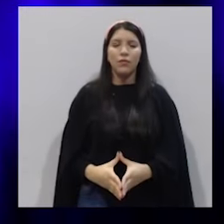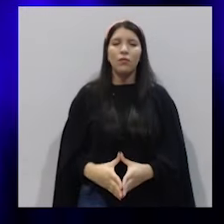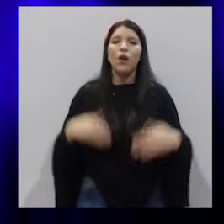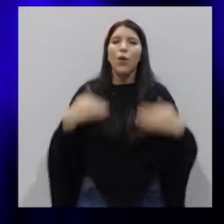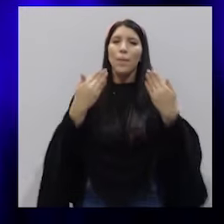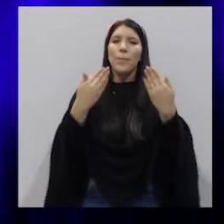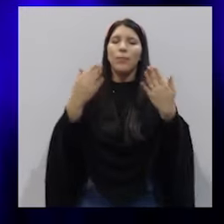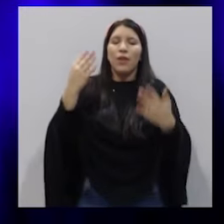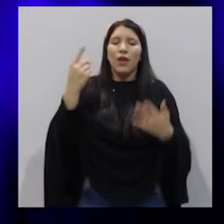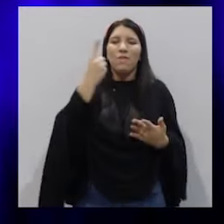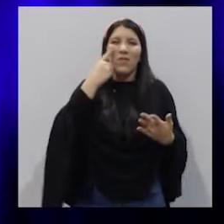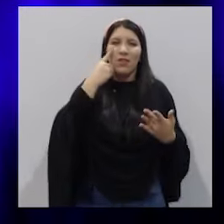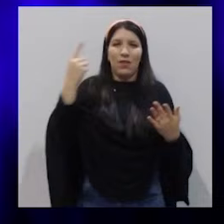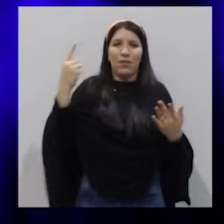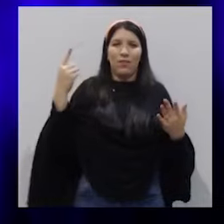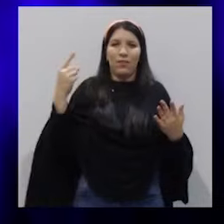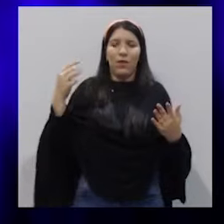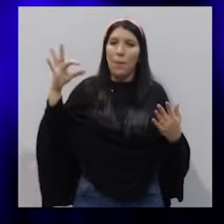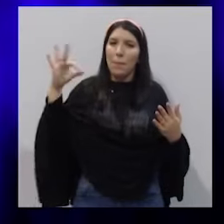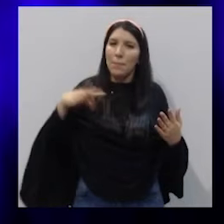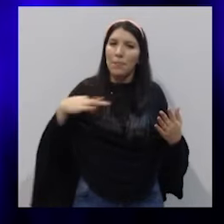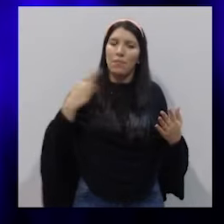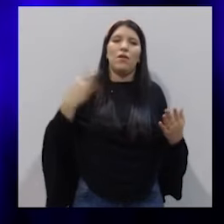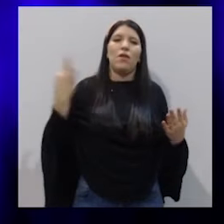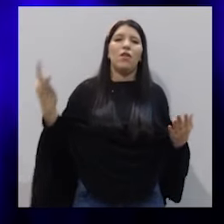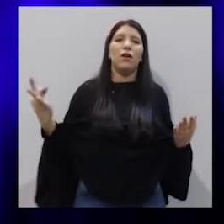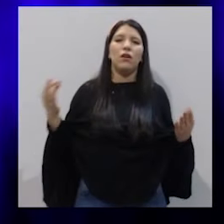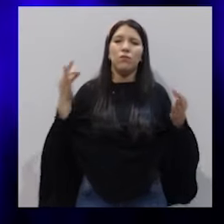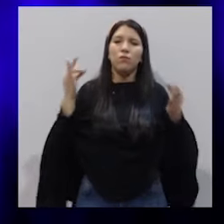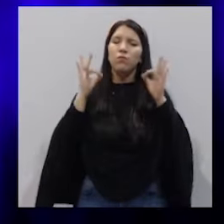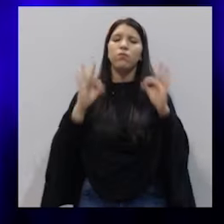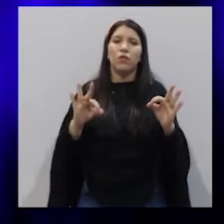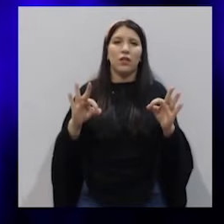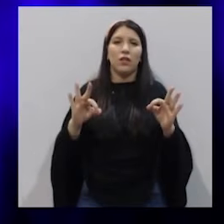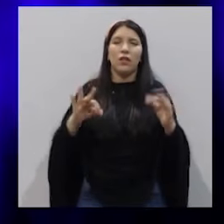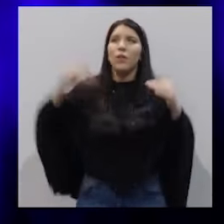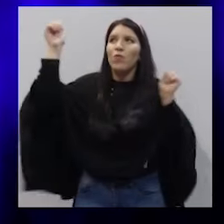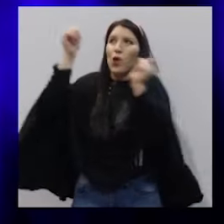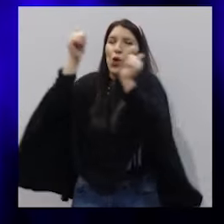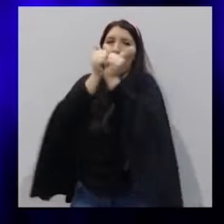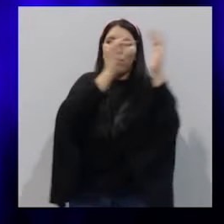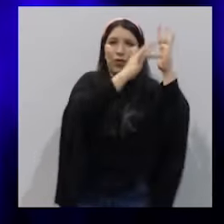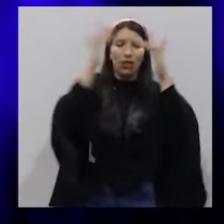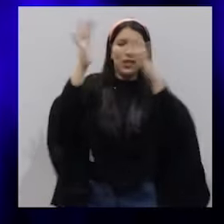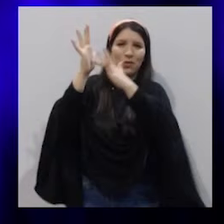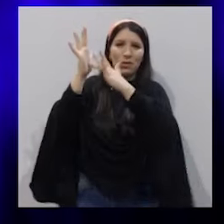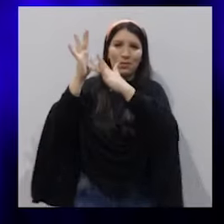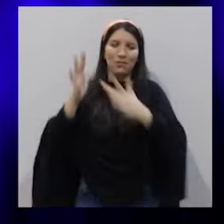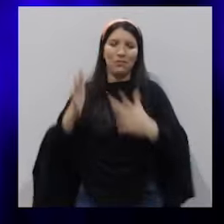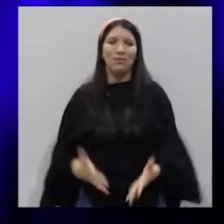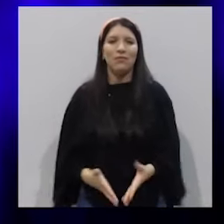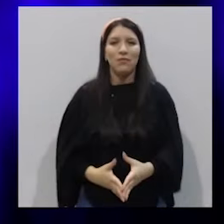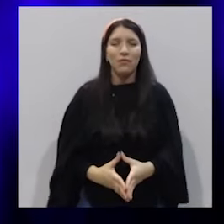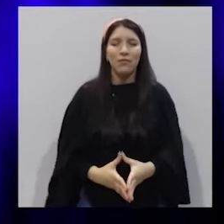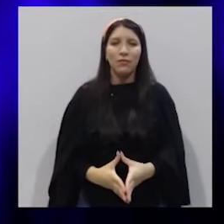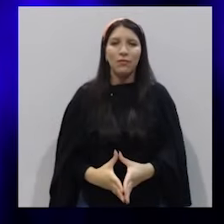espíritu santo nos ayude en este tiempo a poder no solamente entender lo que pablo trata de decir sino que